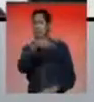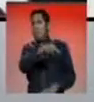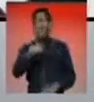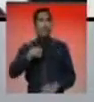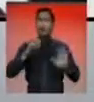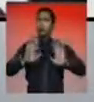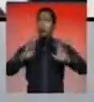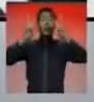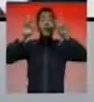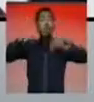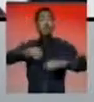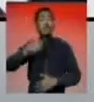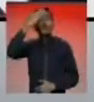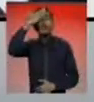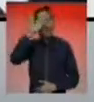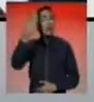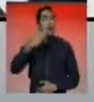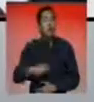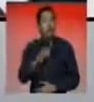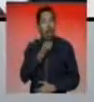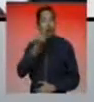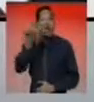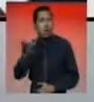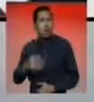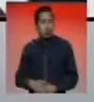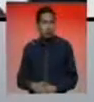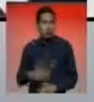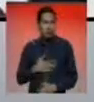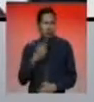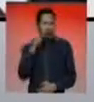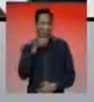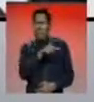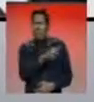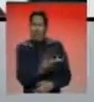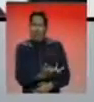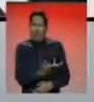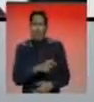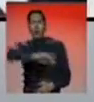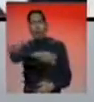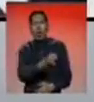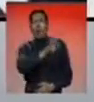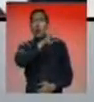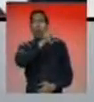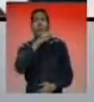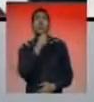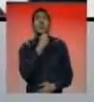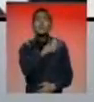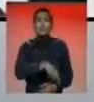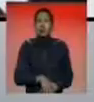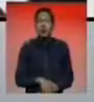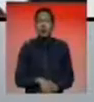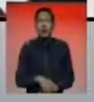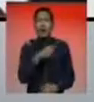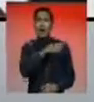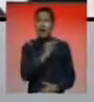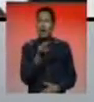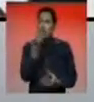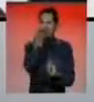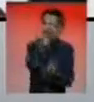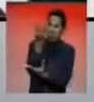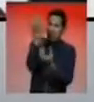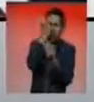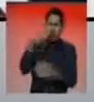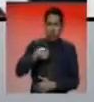que conozco, y entonces me llama muchísimo la atención cuando han sacado ahora, supuestamente, mi